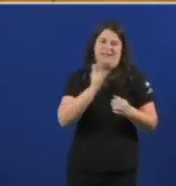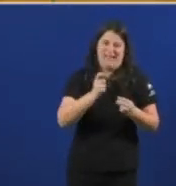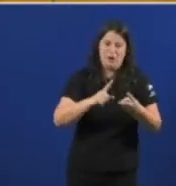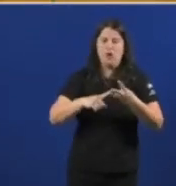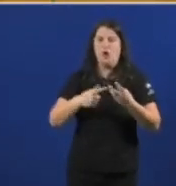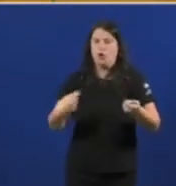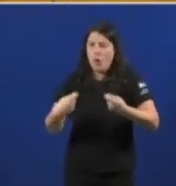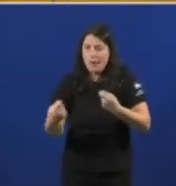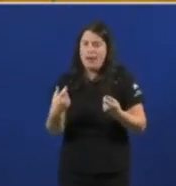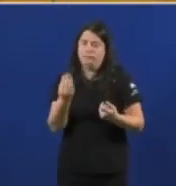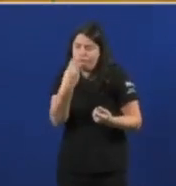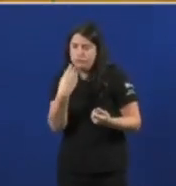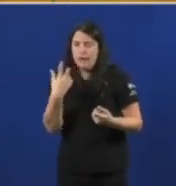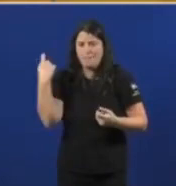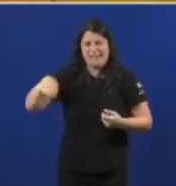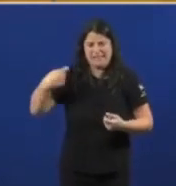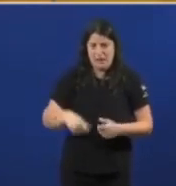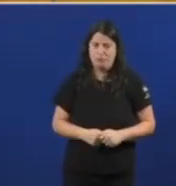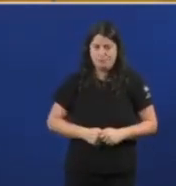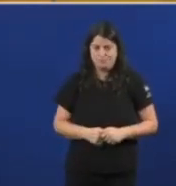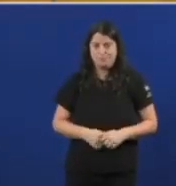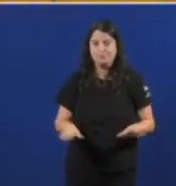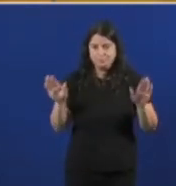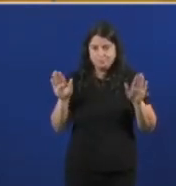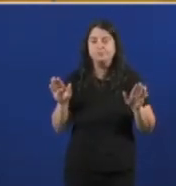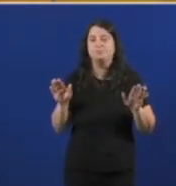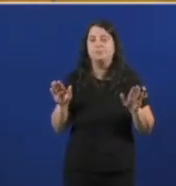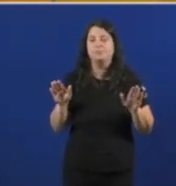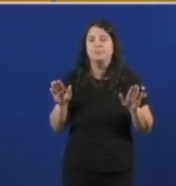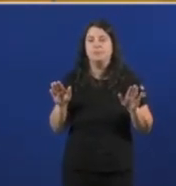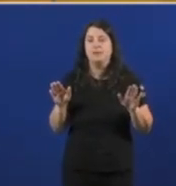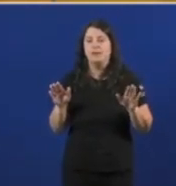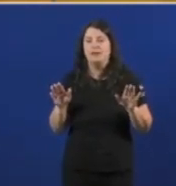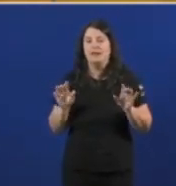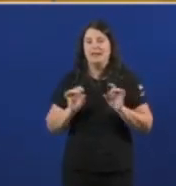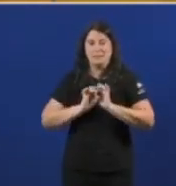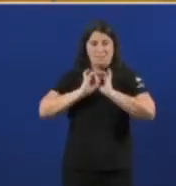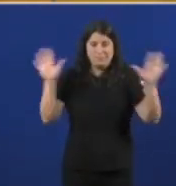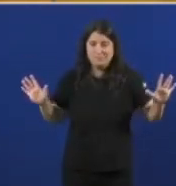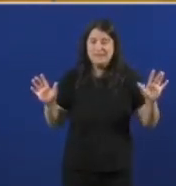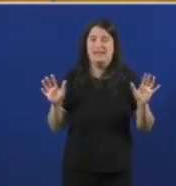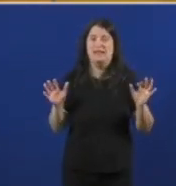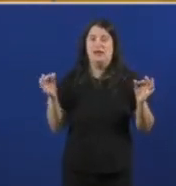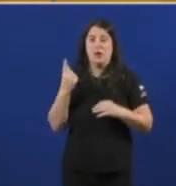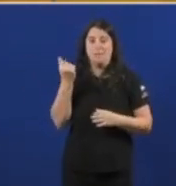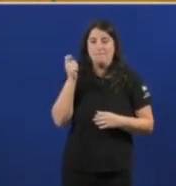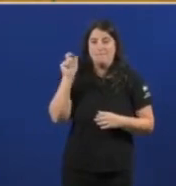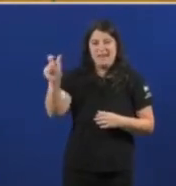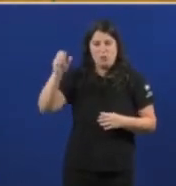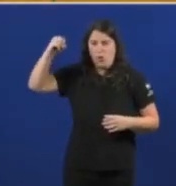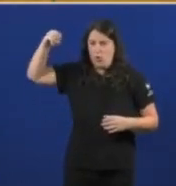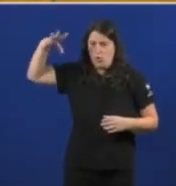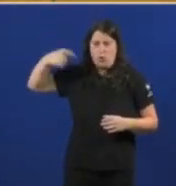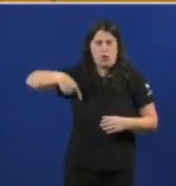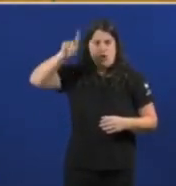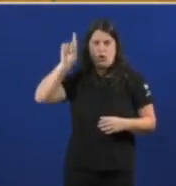no supermercado. Aínda que, sen dúbida, o que se está levando a palma é o incremento do prezo da luz